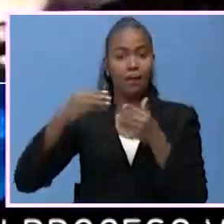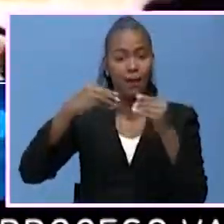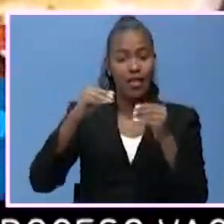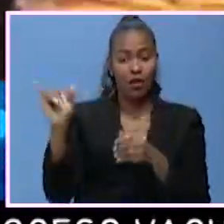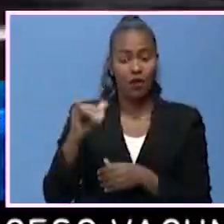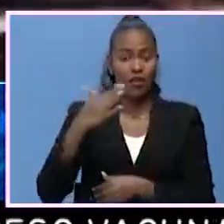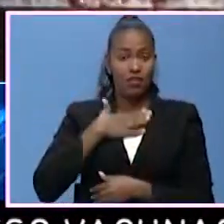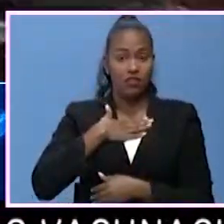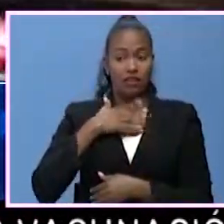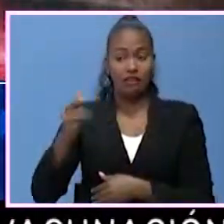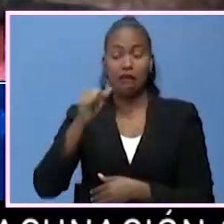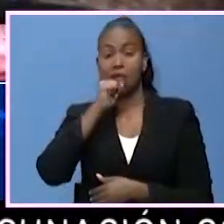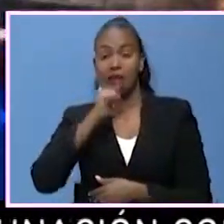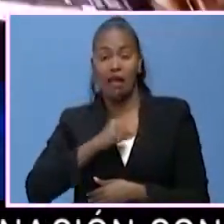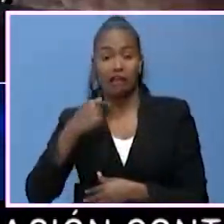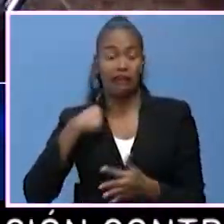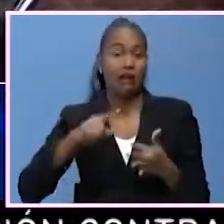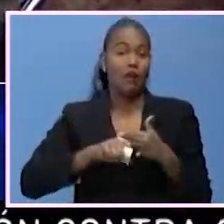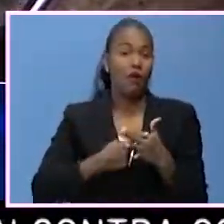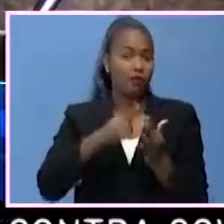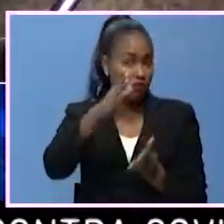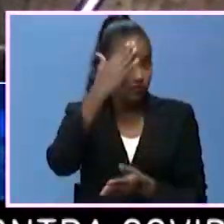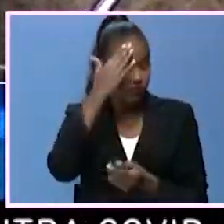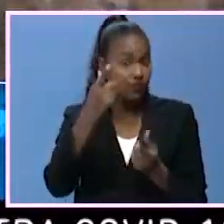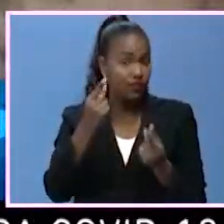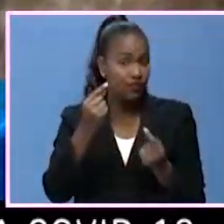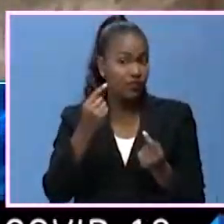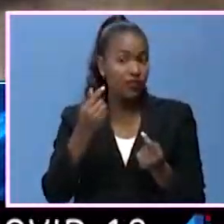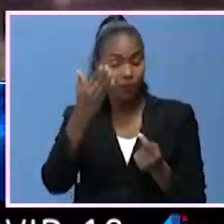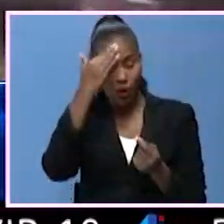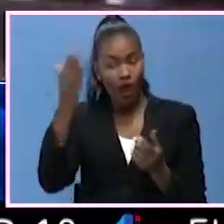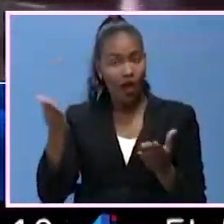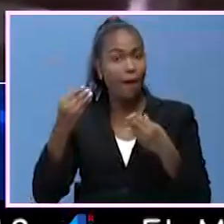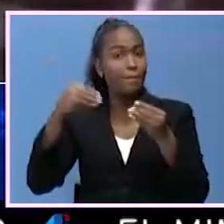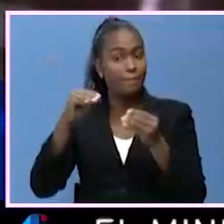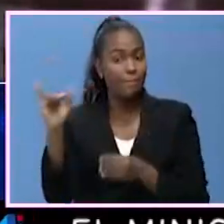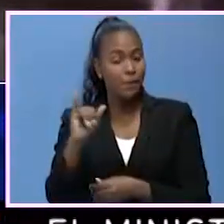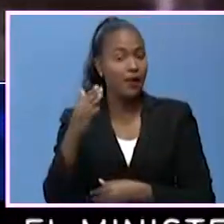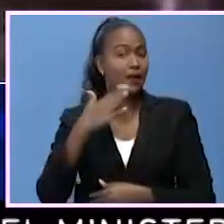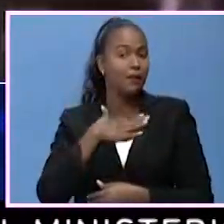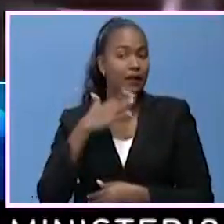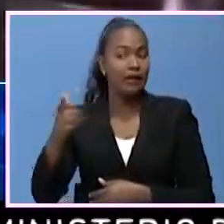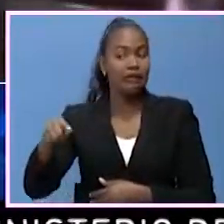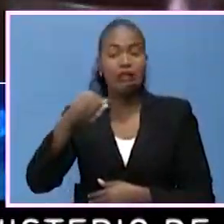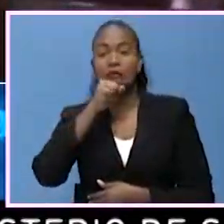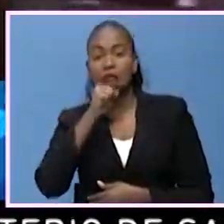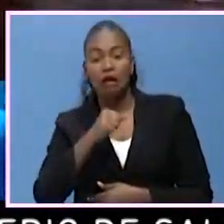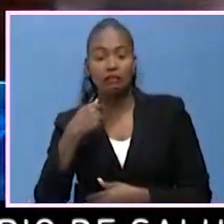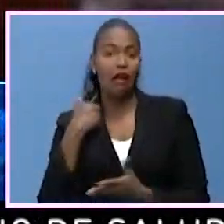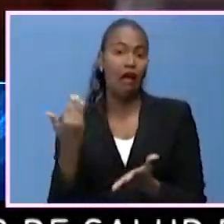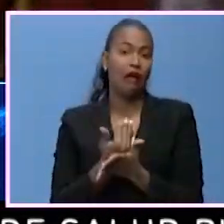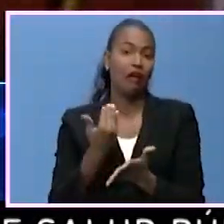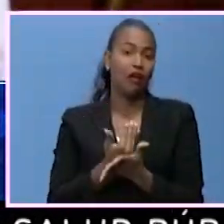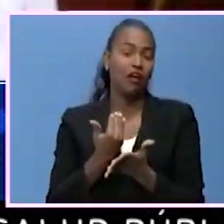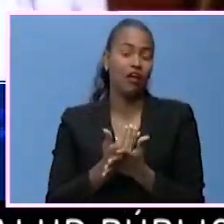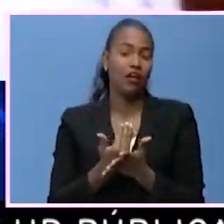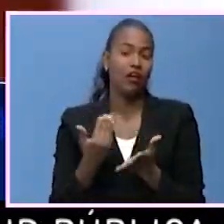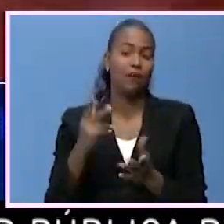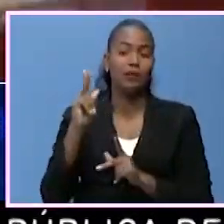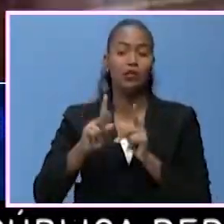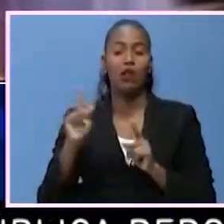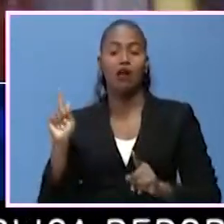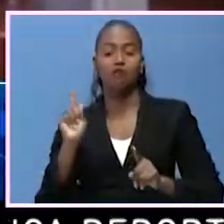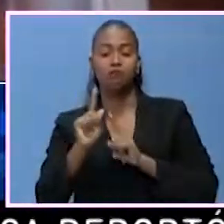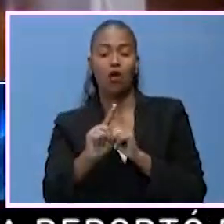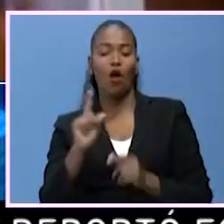que sucede, ¿verdad? Bueno, sí, porque en esta esquina hay varios negocios de este tipo. Y son viejos. Yo era el más nuevo. La gente venía,